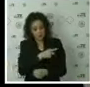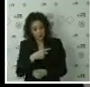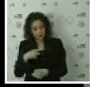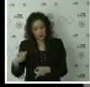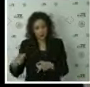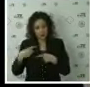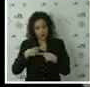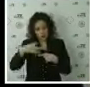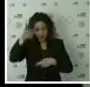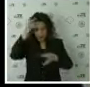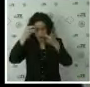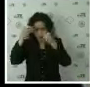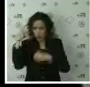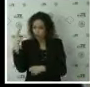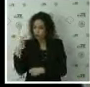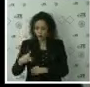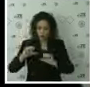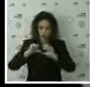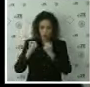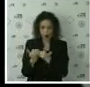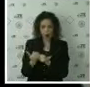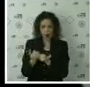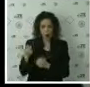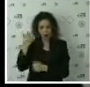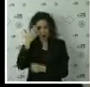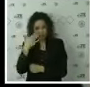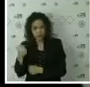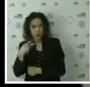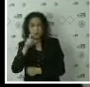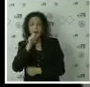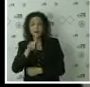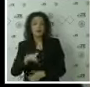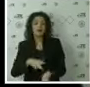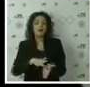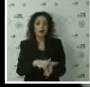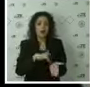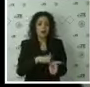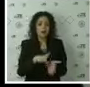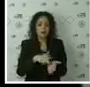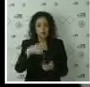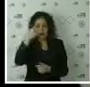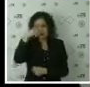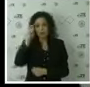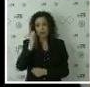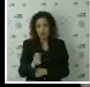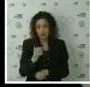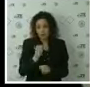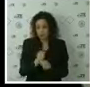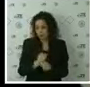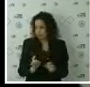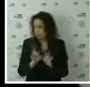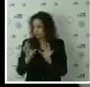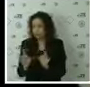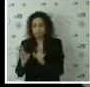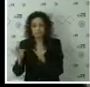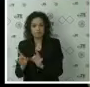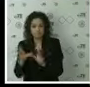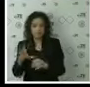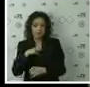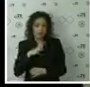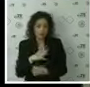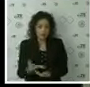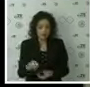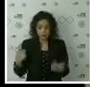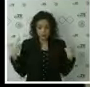proporcionará conocimientos de su área, pero también el apoyo para manejar nuestras emociones por las condiciones que enfrentamos. Son los docentes